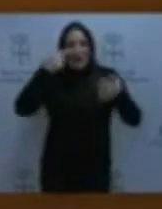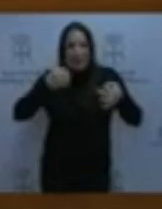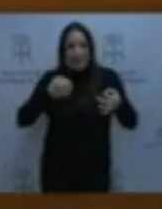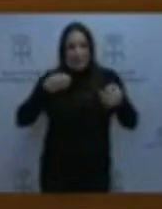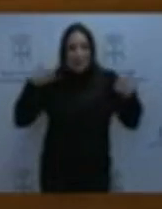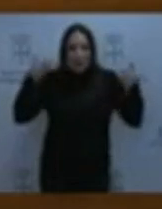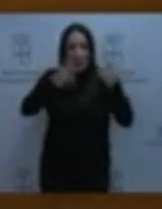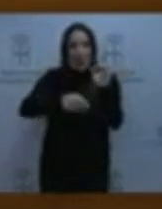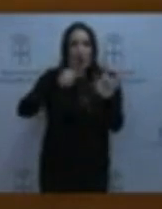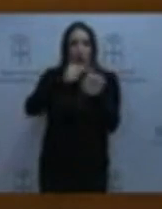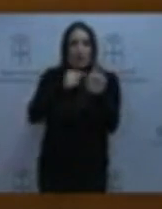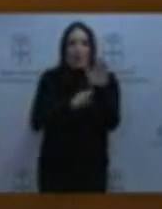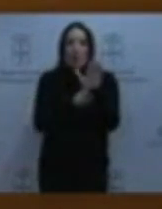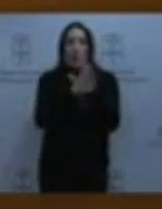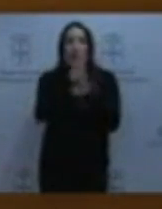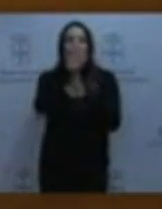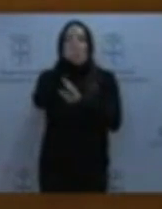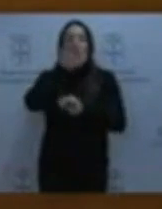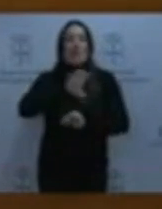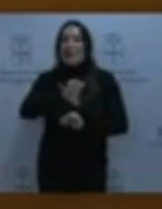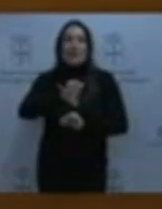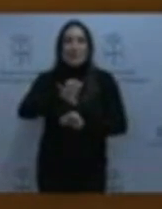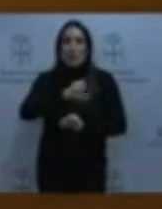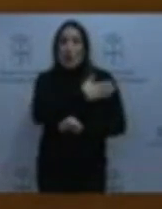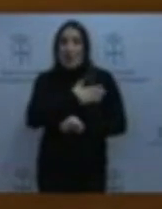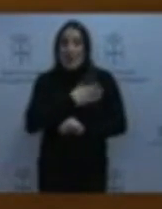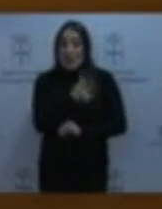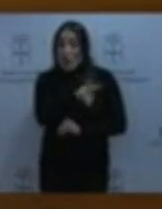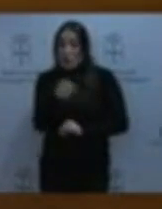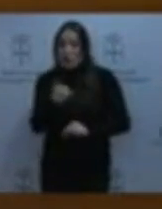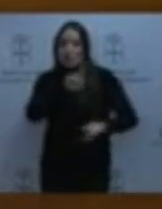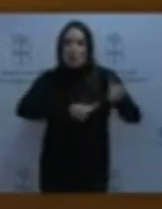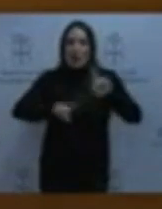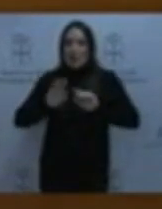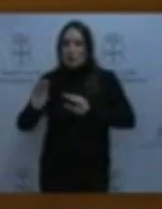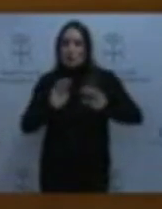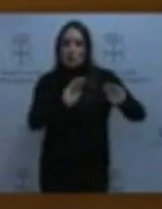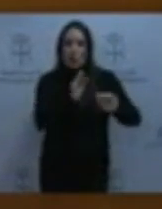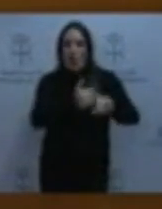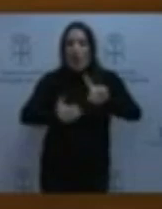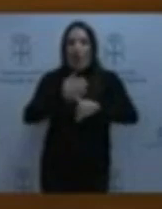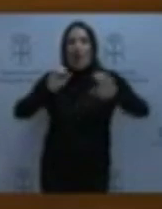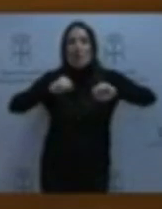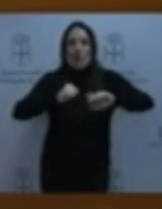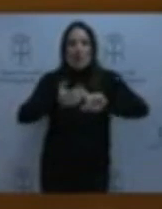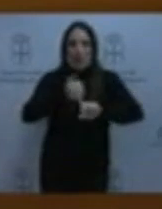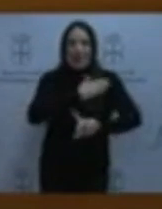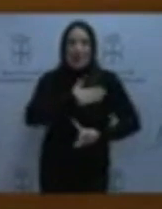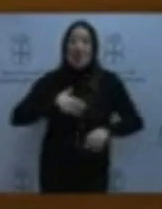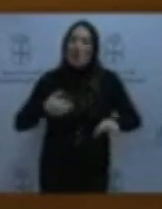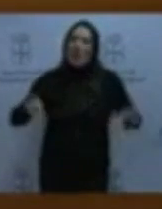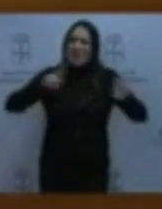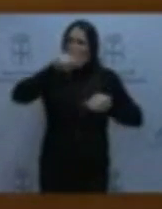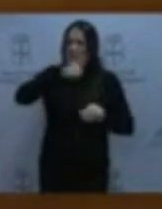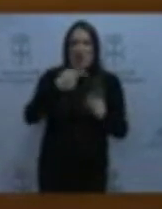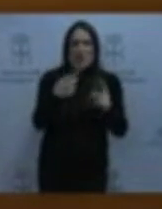que trataban de resolver, tejer e intertejer sus propios problemas. Pero no vamos a hablar hoy de la restauración, que de eso ya tuvimos bastante.